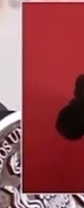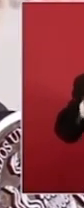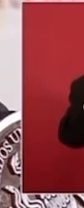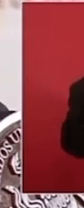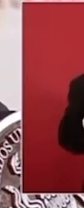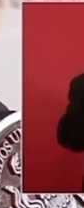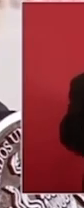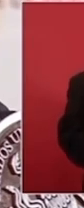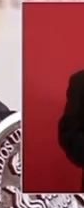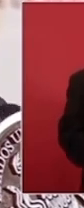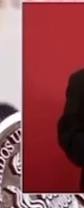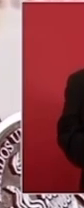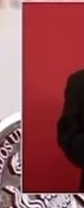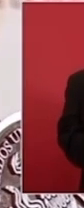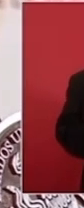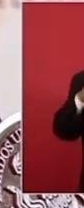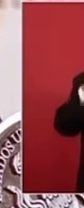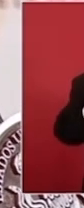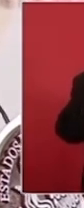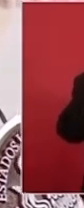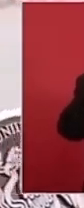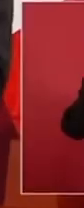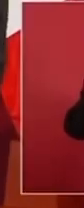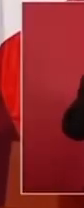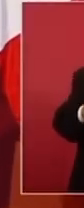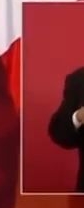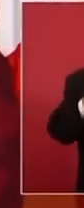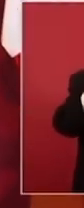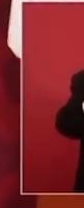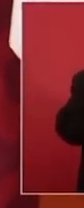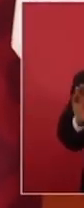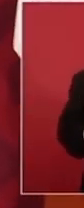mandato. Y los principios son no intervención,